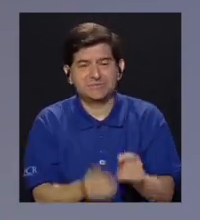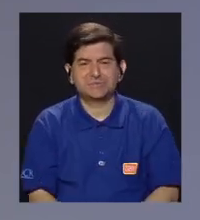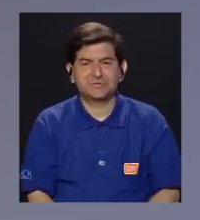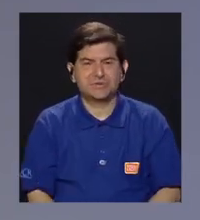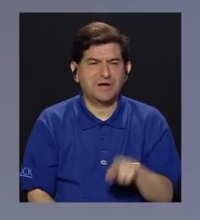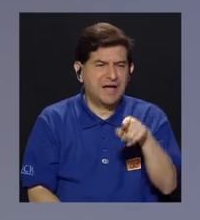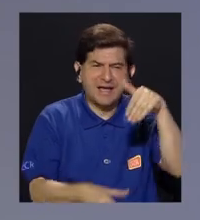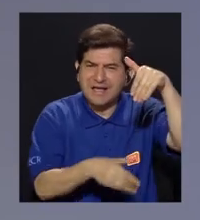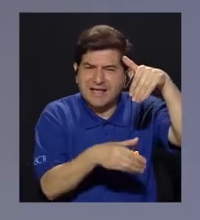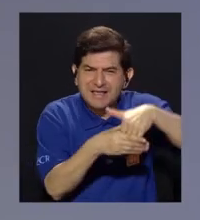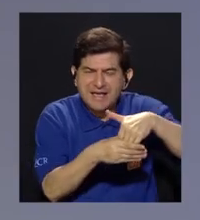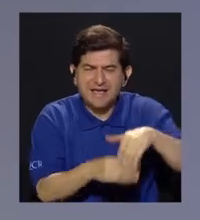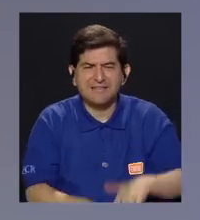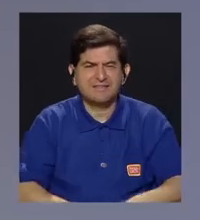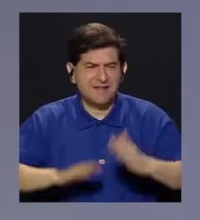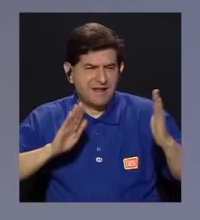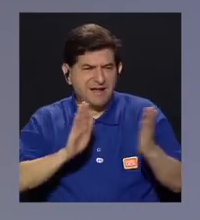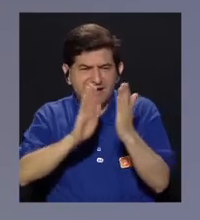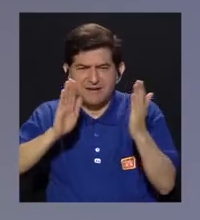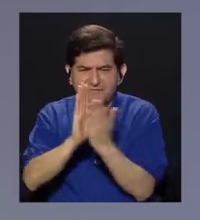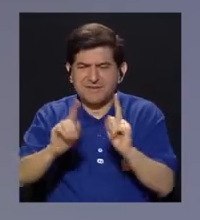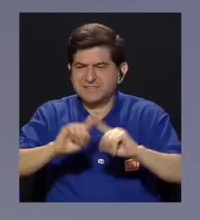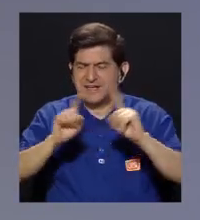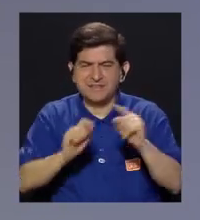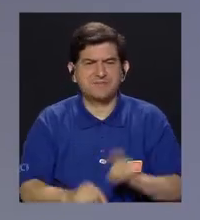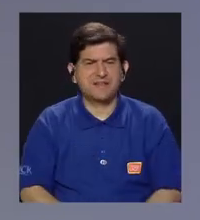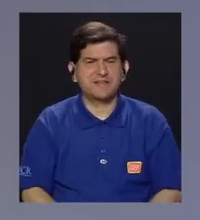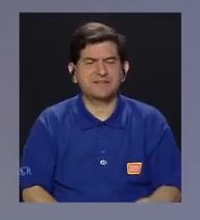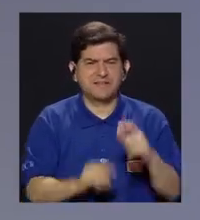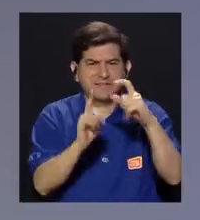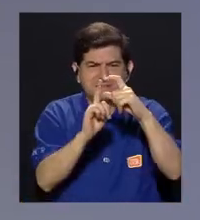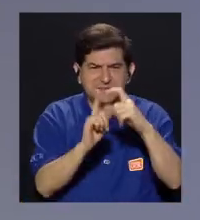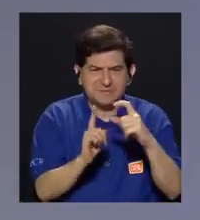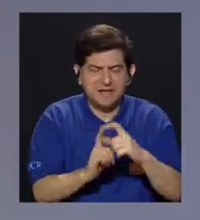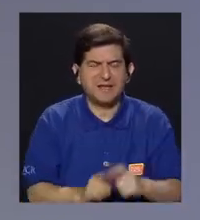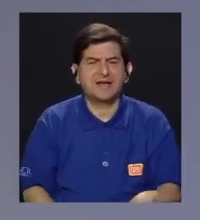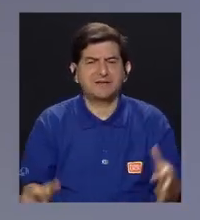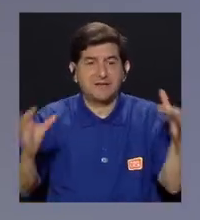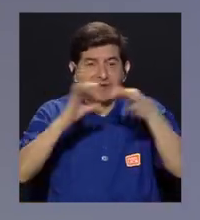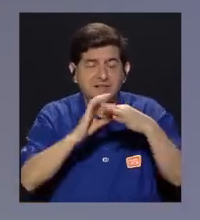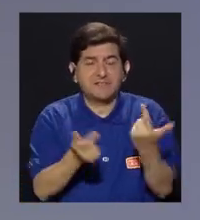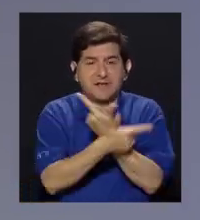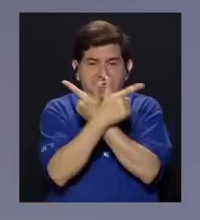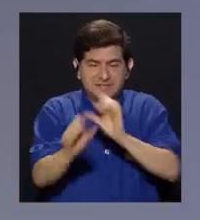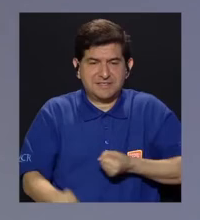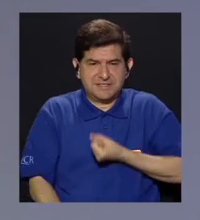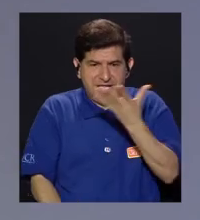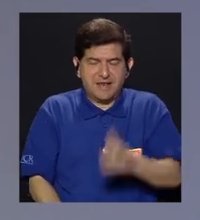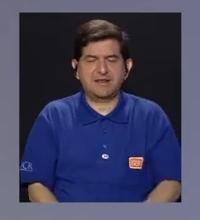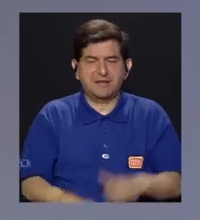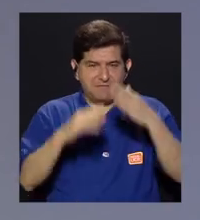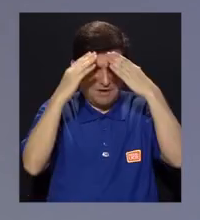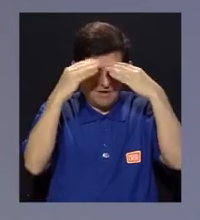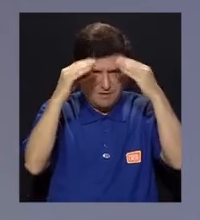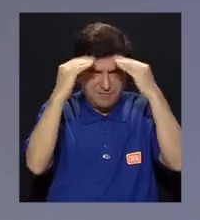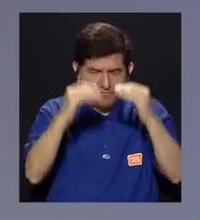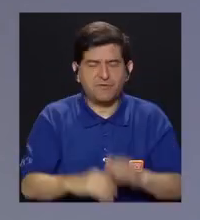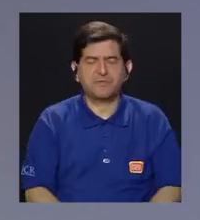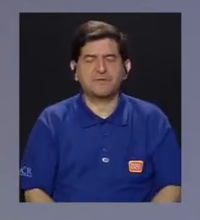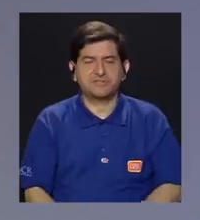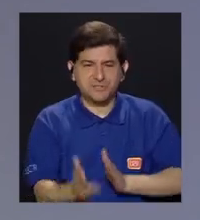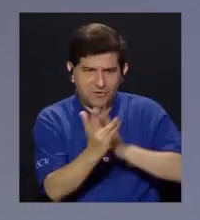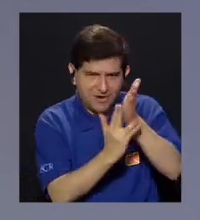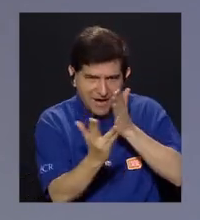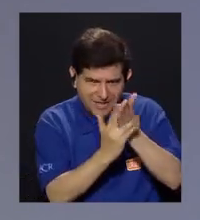hay porque entran en un enfrentamiento muchos términos importantes de la libertad de expresión que desde el acceso a la información pública